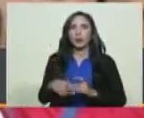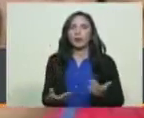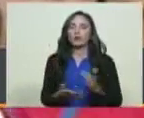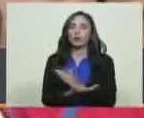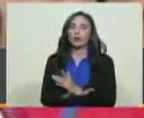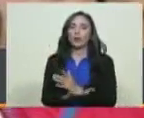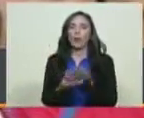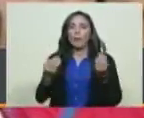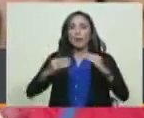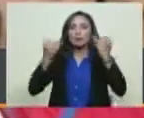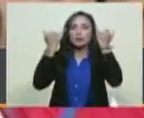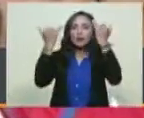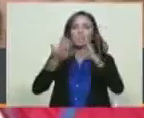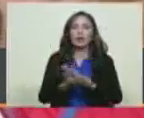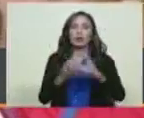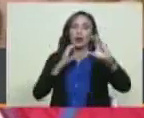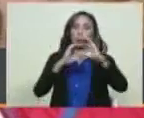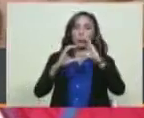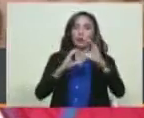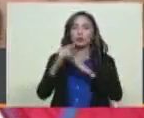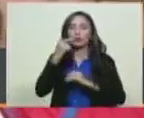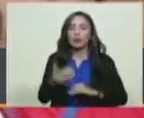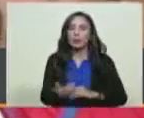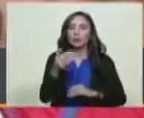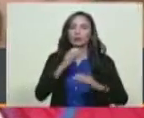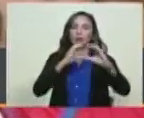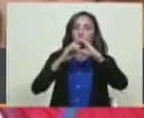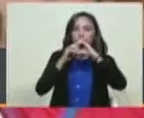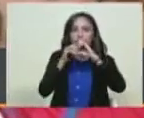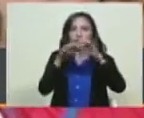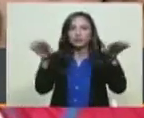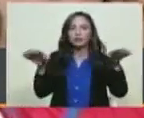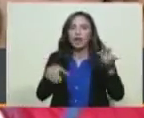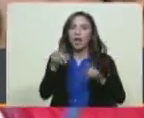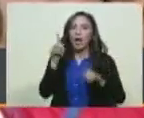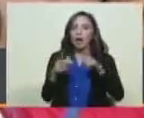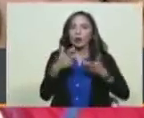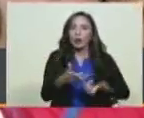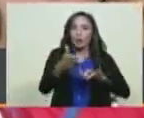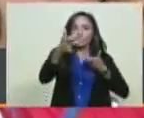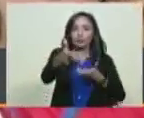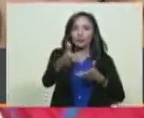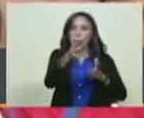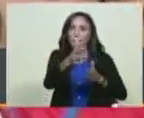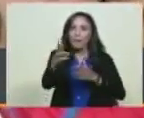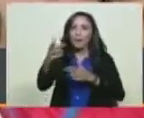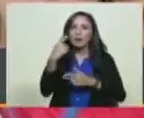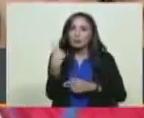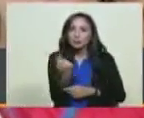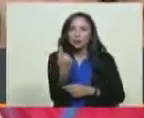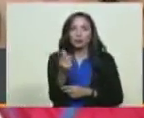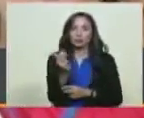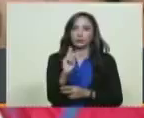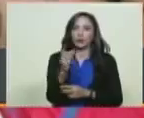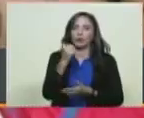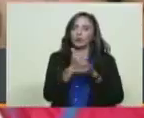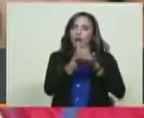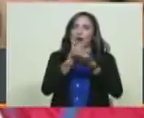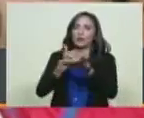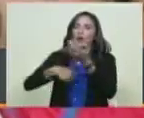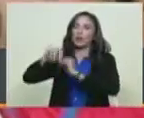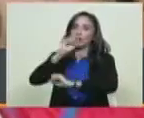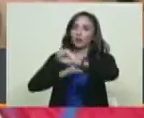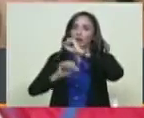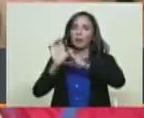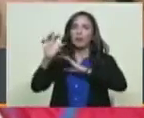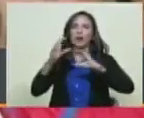nación con lo comunicacional no todo son las armas nosotros también tenemos que ayudar a la defensa de la